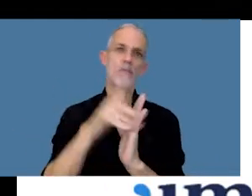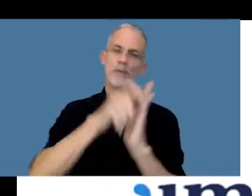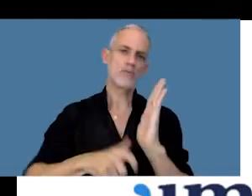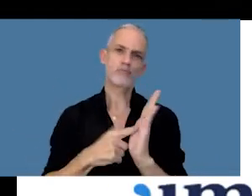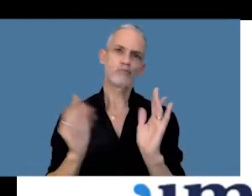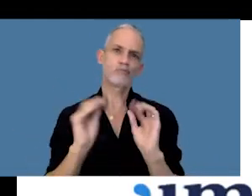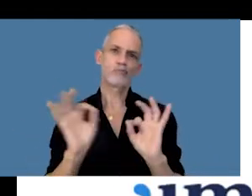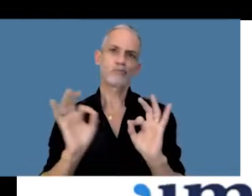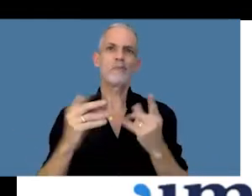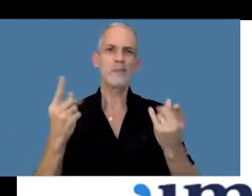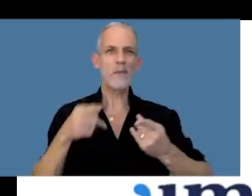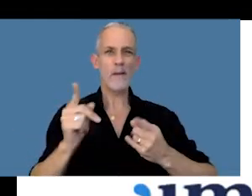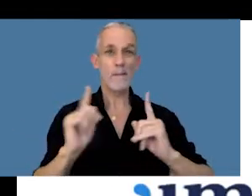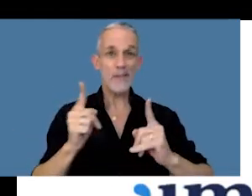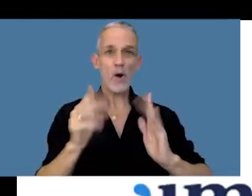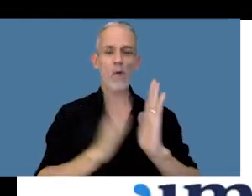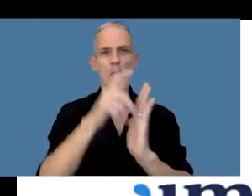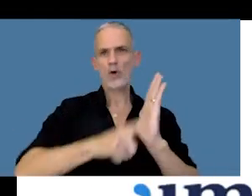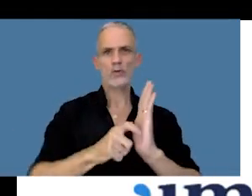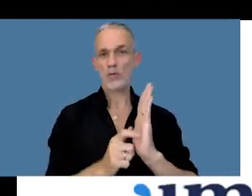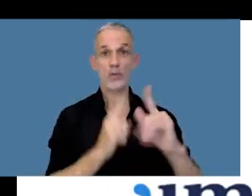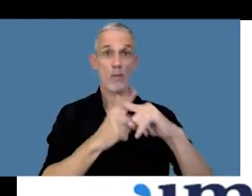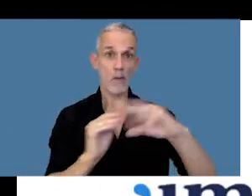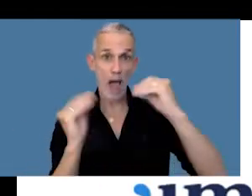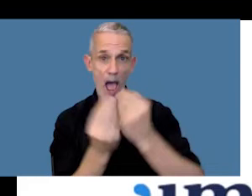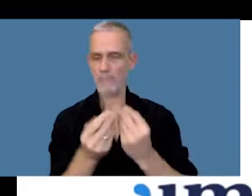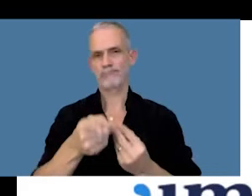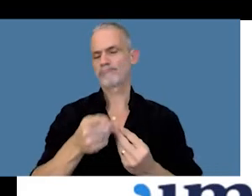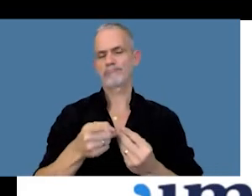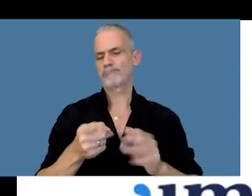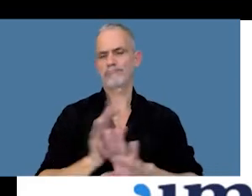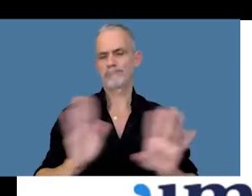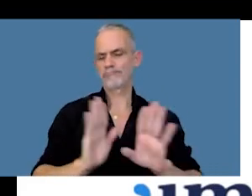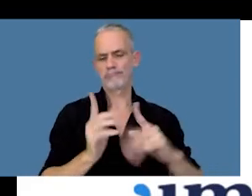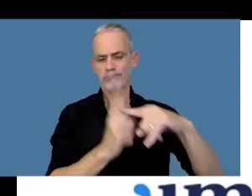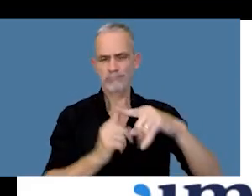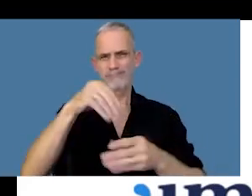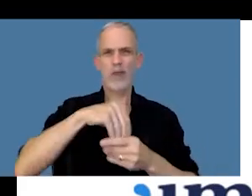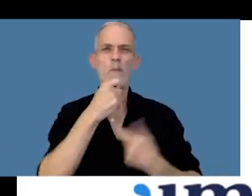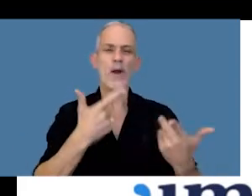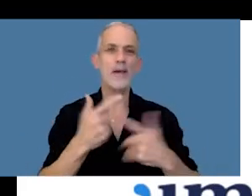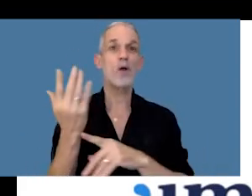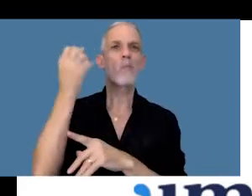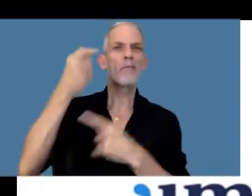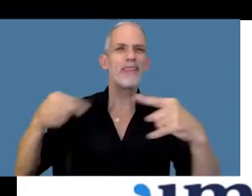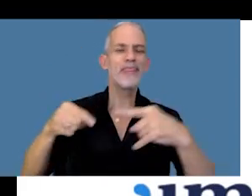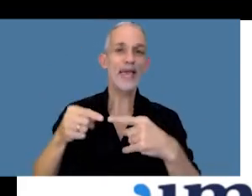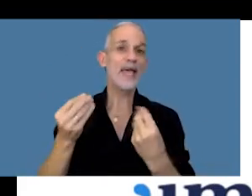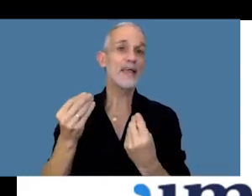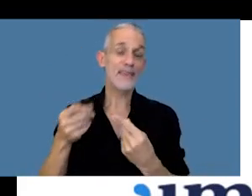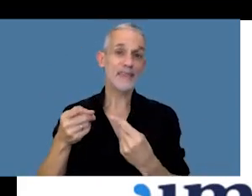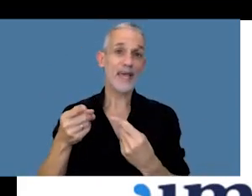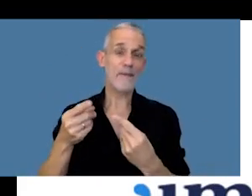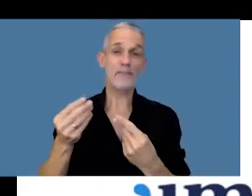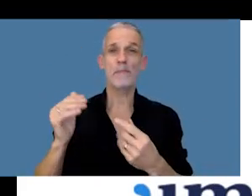no compiten con el mismo y que no suman como ingreso bruto en el parámetro. Por ejemplo, la obtención de